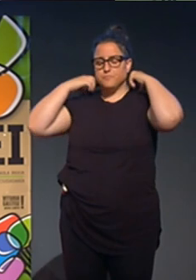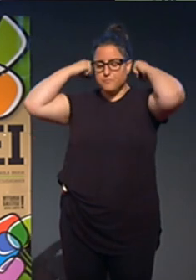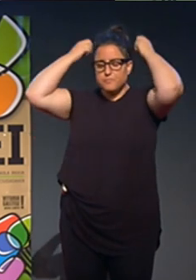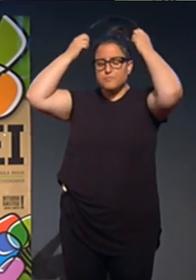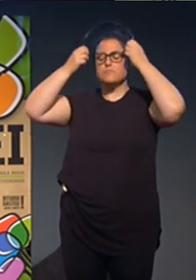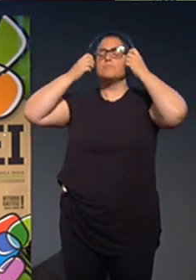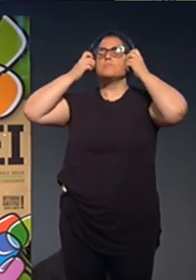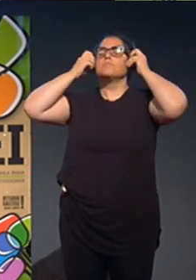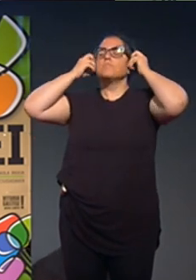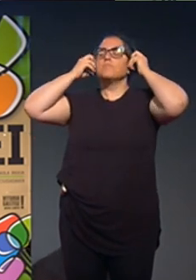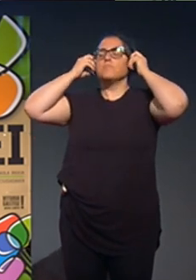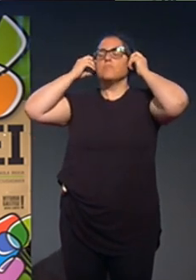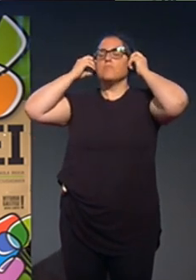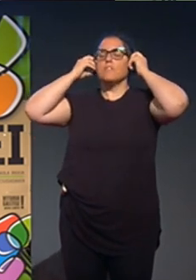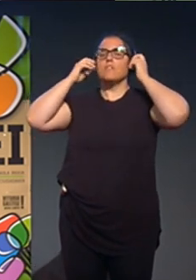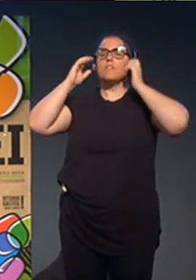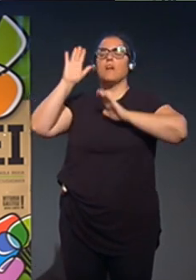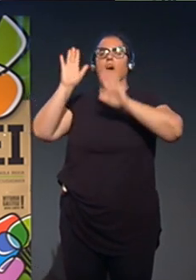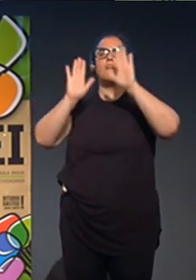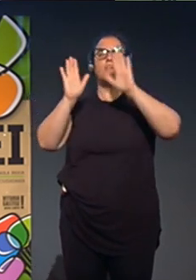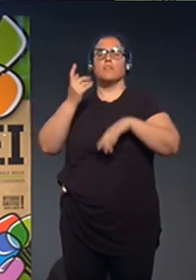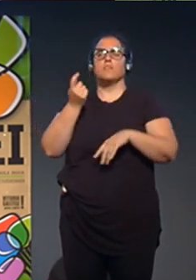contradictorio no a veces yo creo que hasta